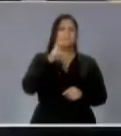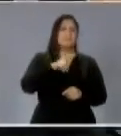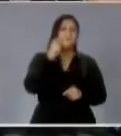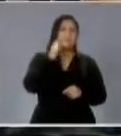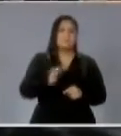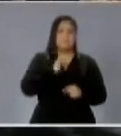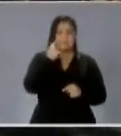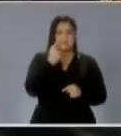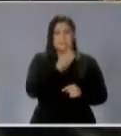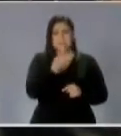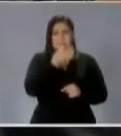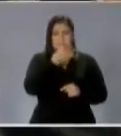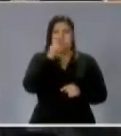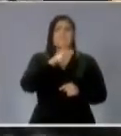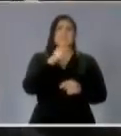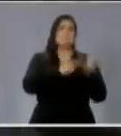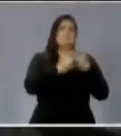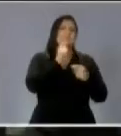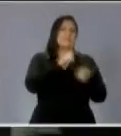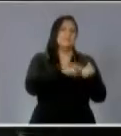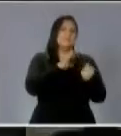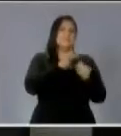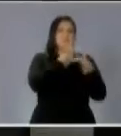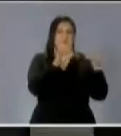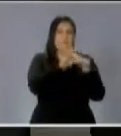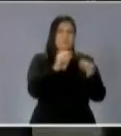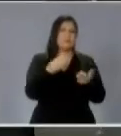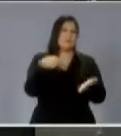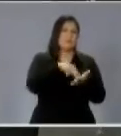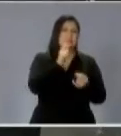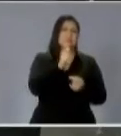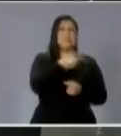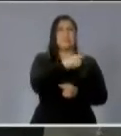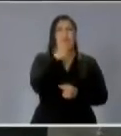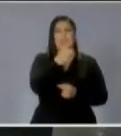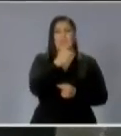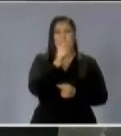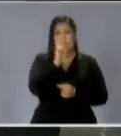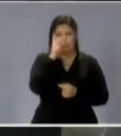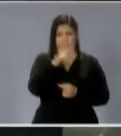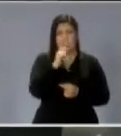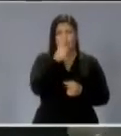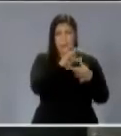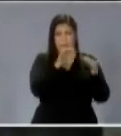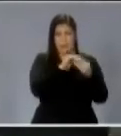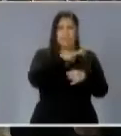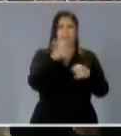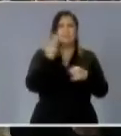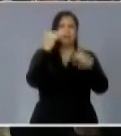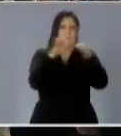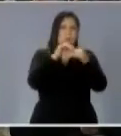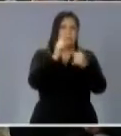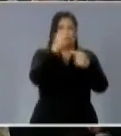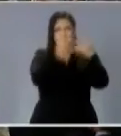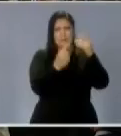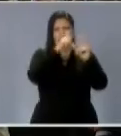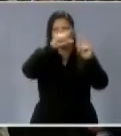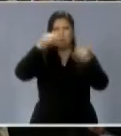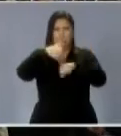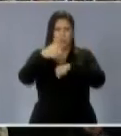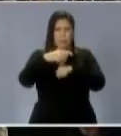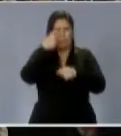de las capacidades de las grandes organizaciones criminales. Lo malo, aceptó, es que a esta buena acción de su gobierno le siguió la